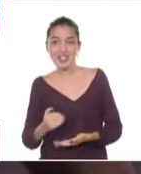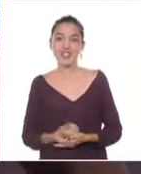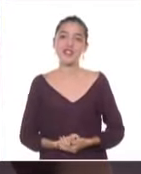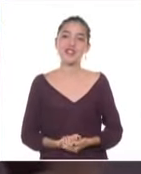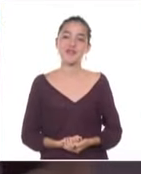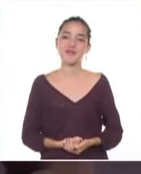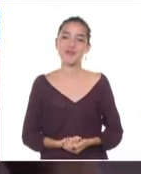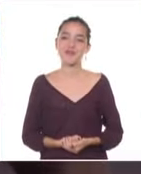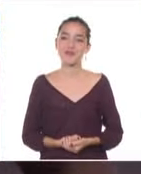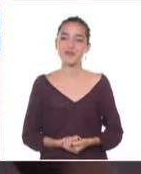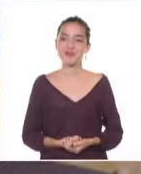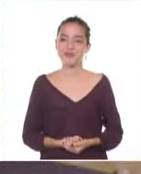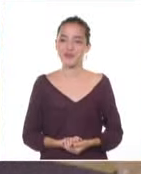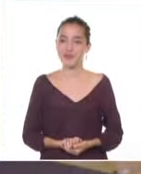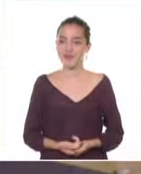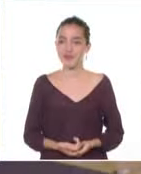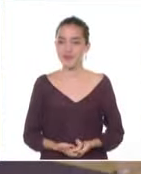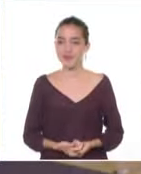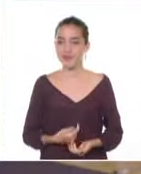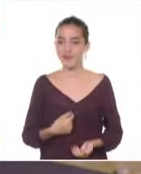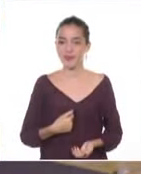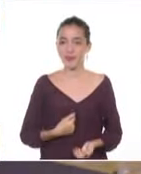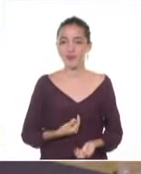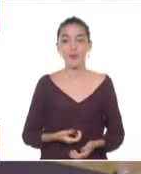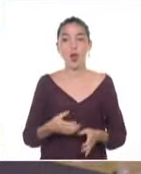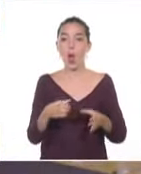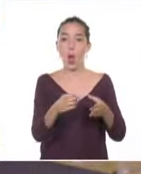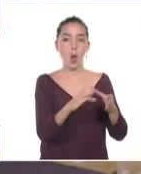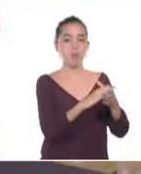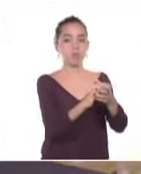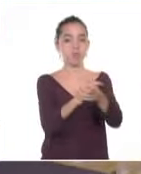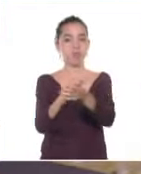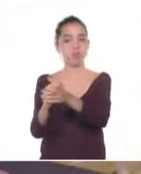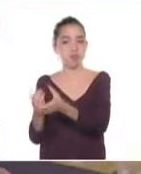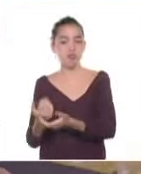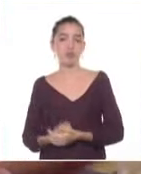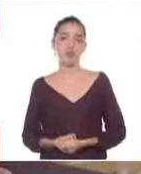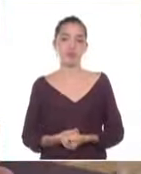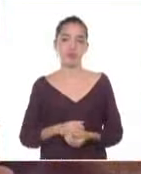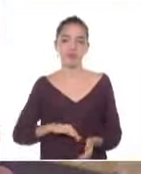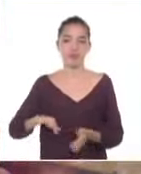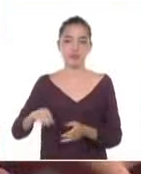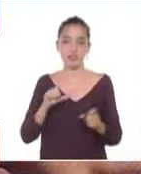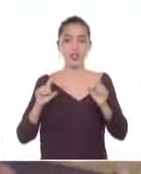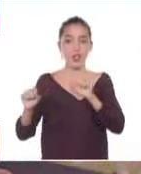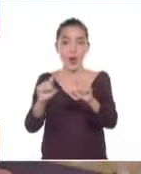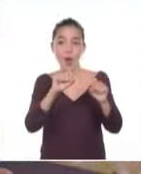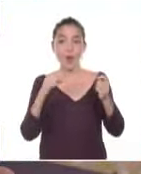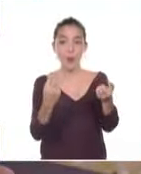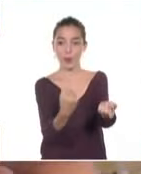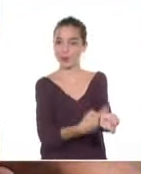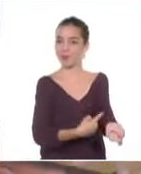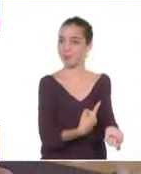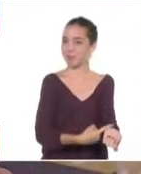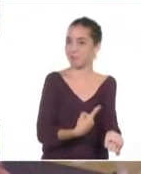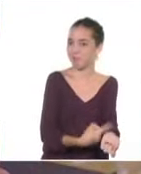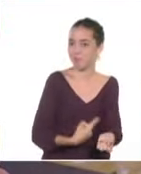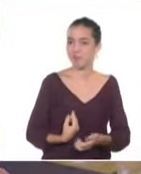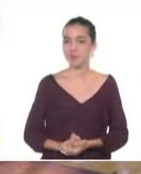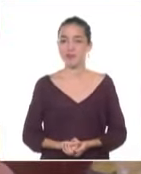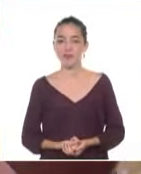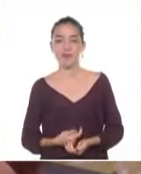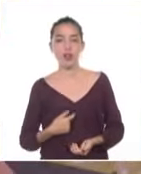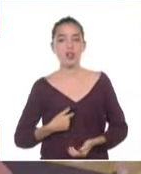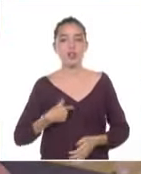montándome con mis amigos y todo eso. Hemos rescatado los juegos tradicionales, los muchachos gozando, nosotros divirtiéndonos